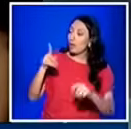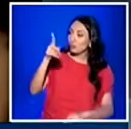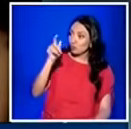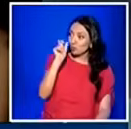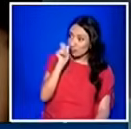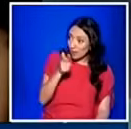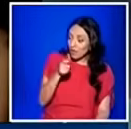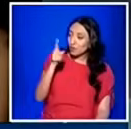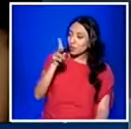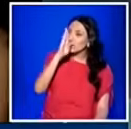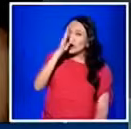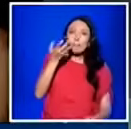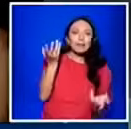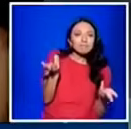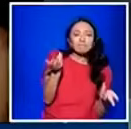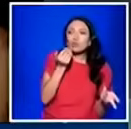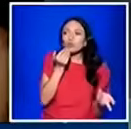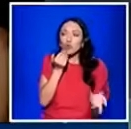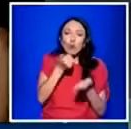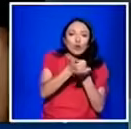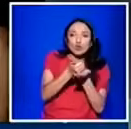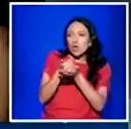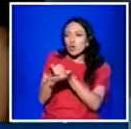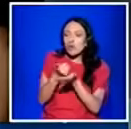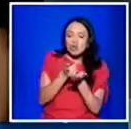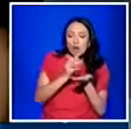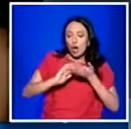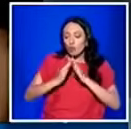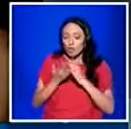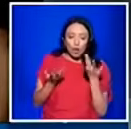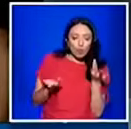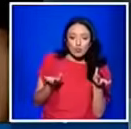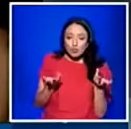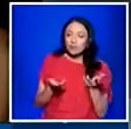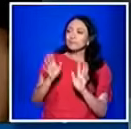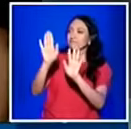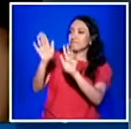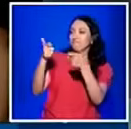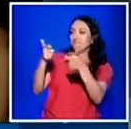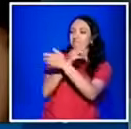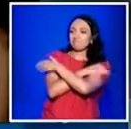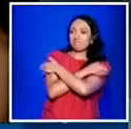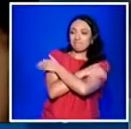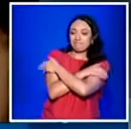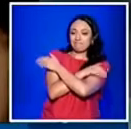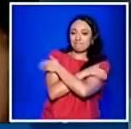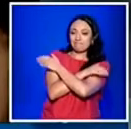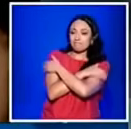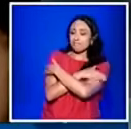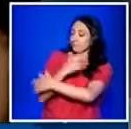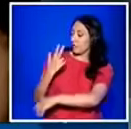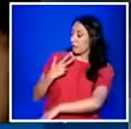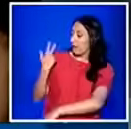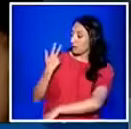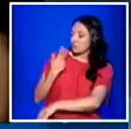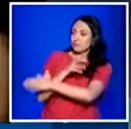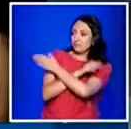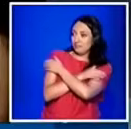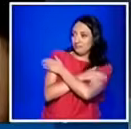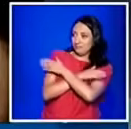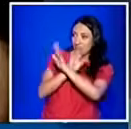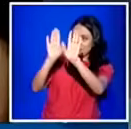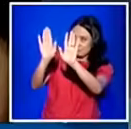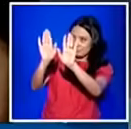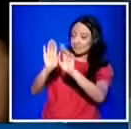preocupada por encontrar soluciones a los problemas que tienen ustedes, vecinos. Así que te mandamos un fuerte abrazo y que hoy te regalen